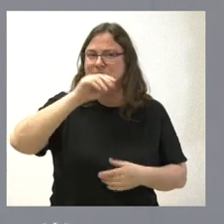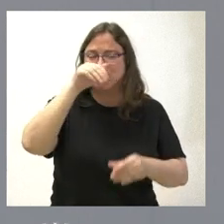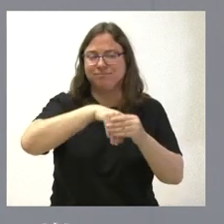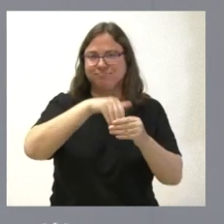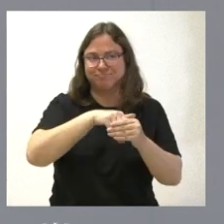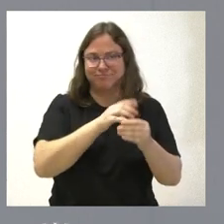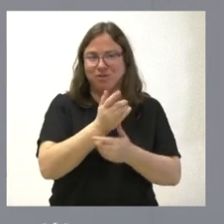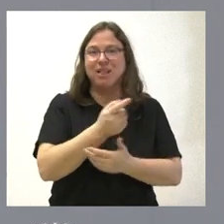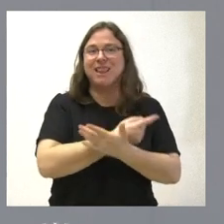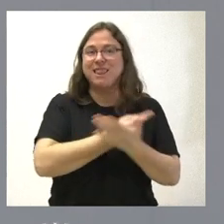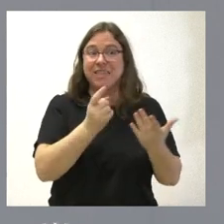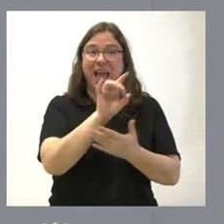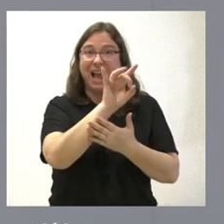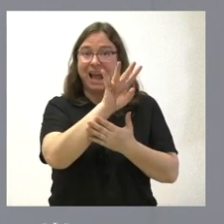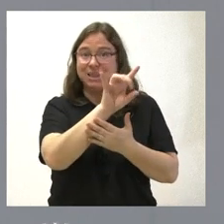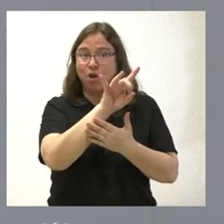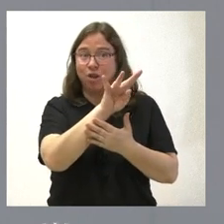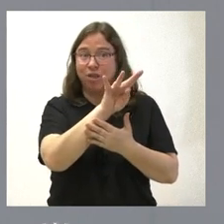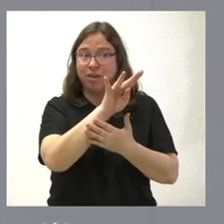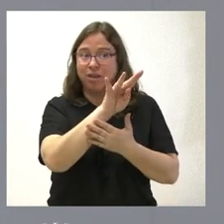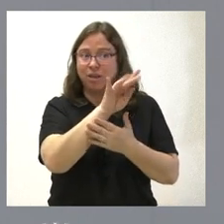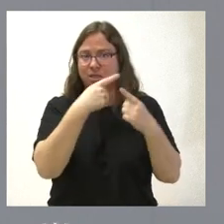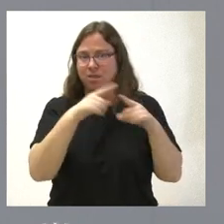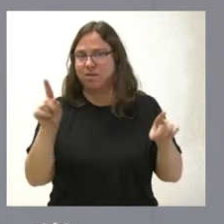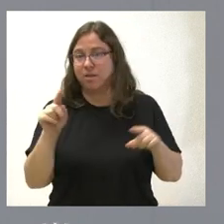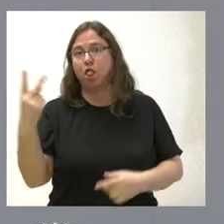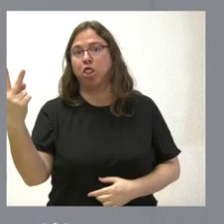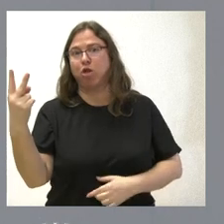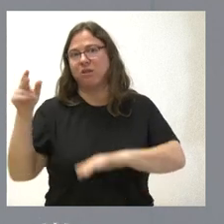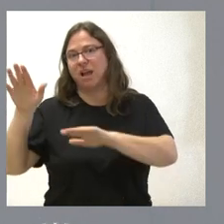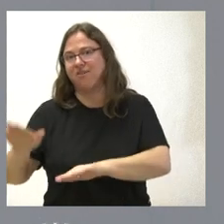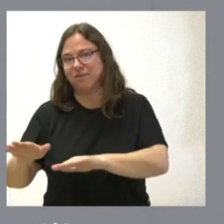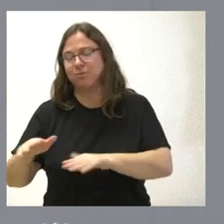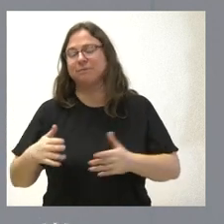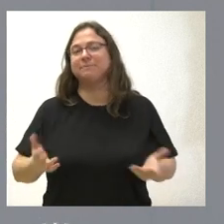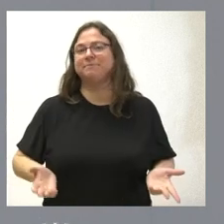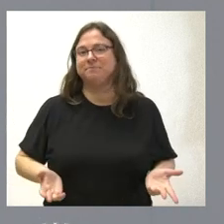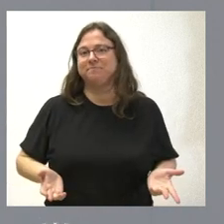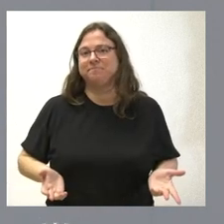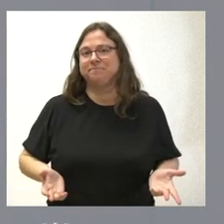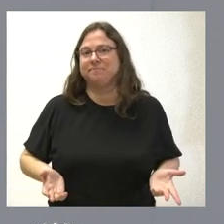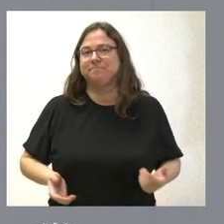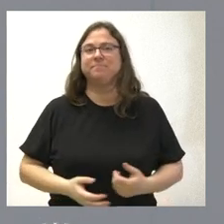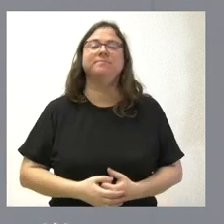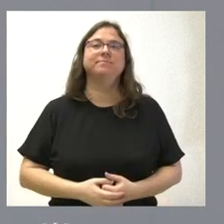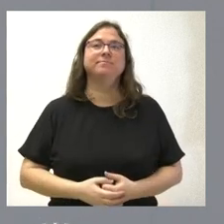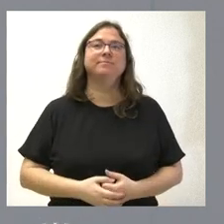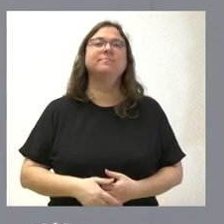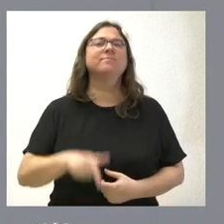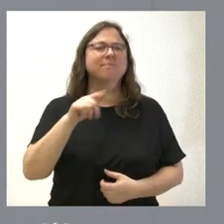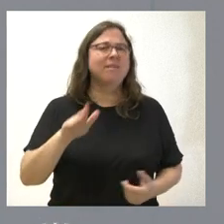política fiscal y financiera 14 tenían una posición diferente y solo dos apoyaron la posición del gobierno eh Hay